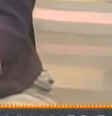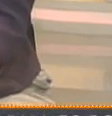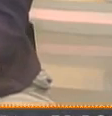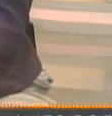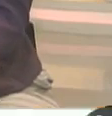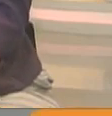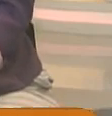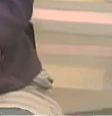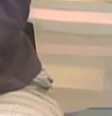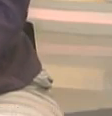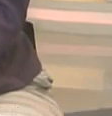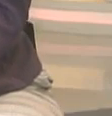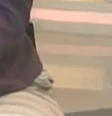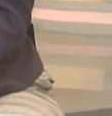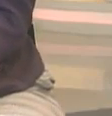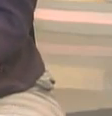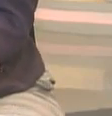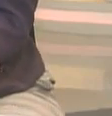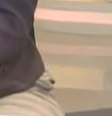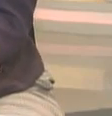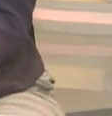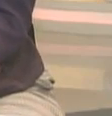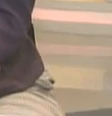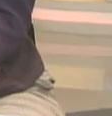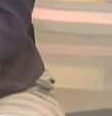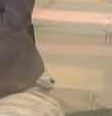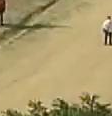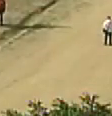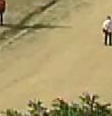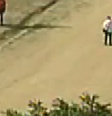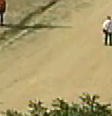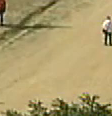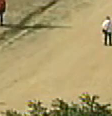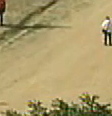Francisco de Miranda. María Jiménez nos tiene la información. Adelante, María, te escuchamos.